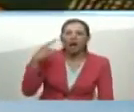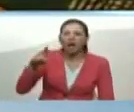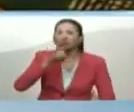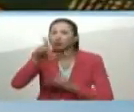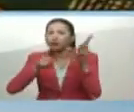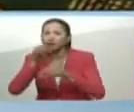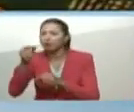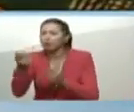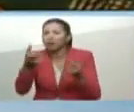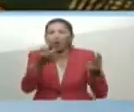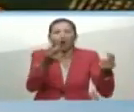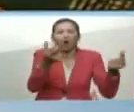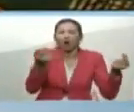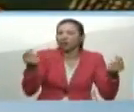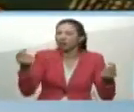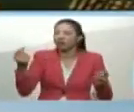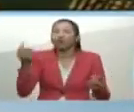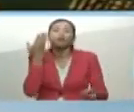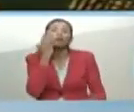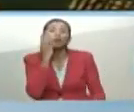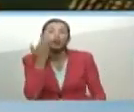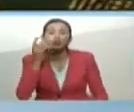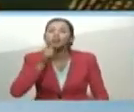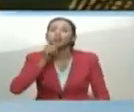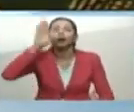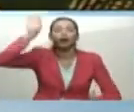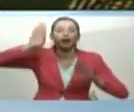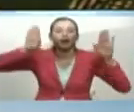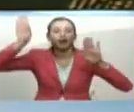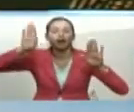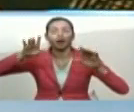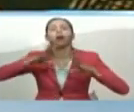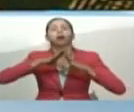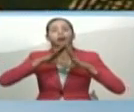Muy poca gente. ¿Quién tiene Facebook?